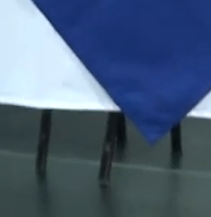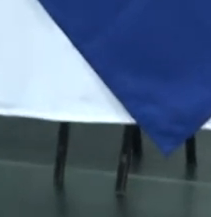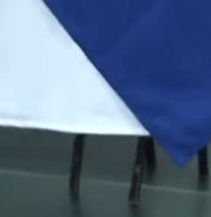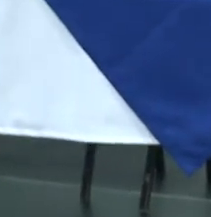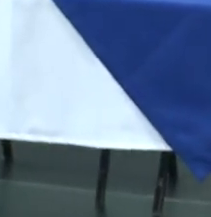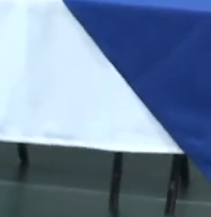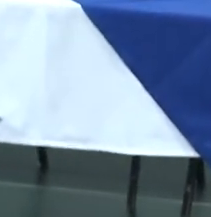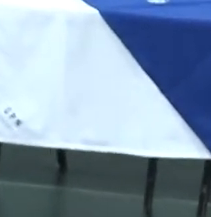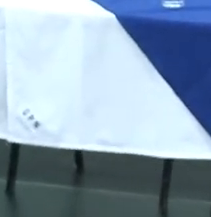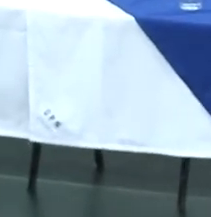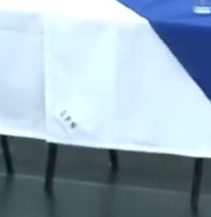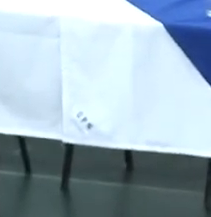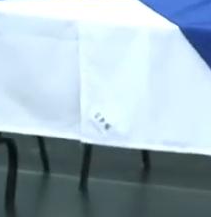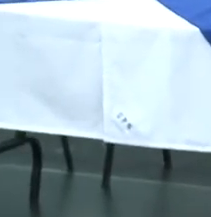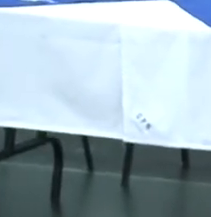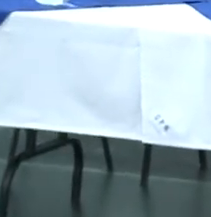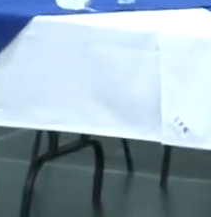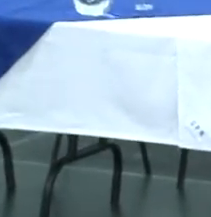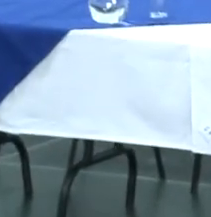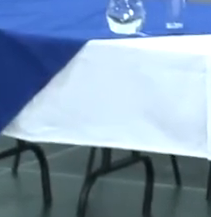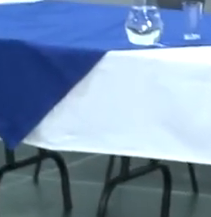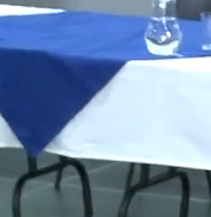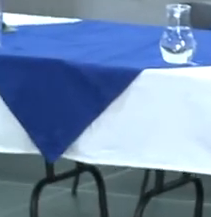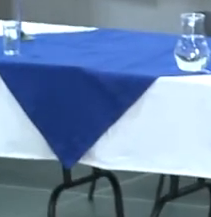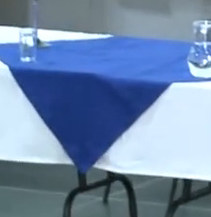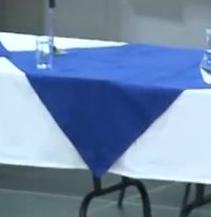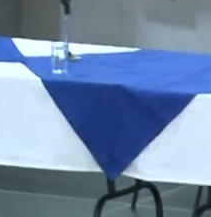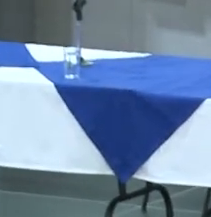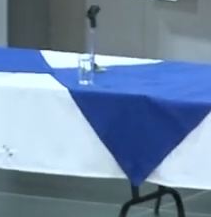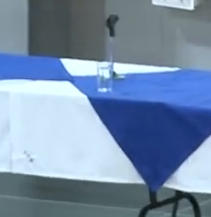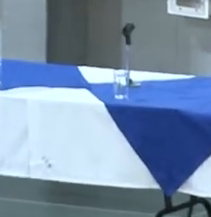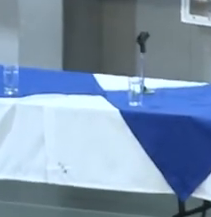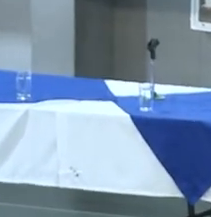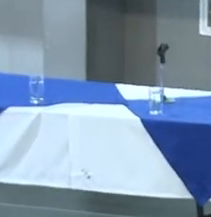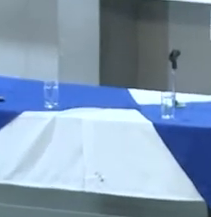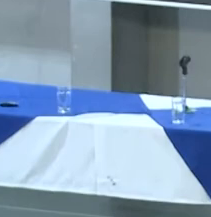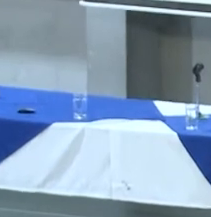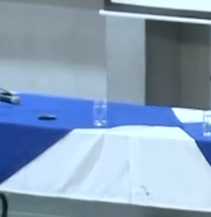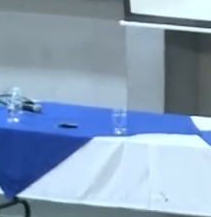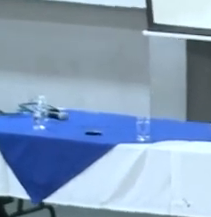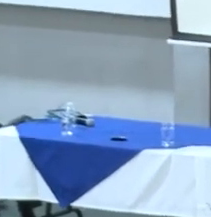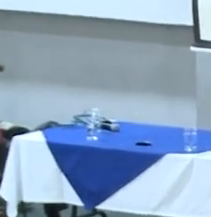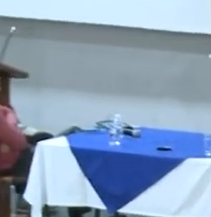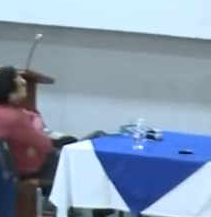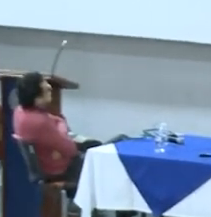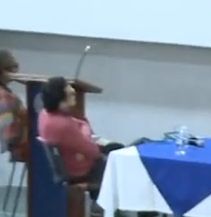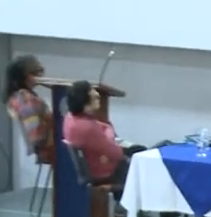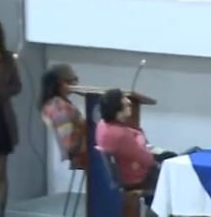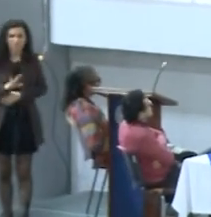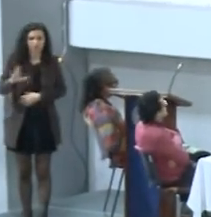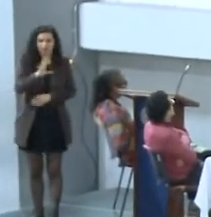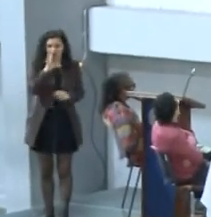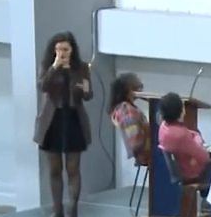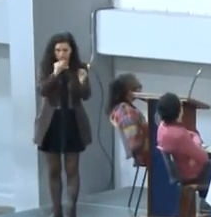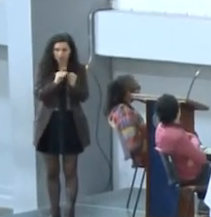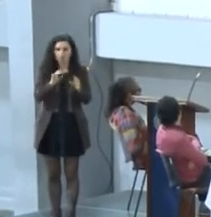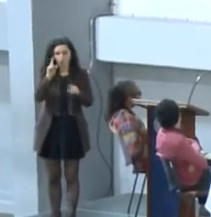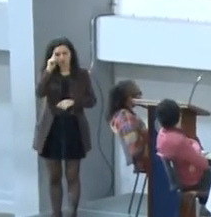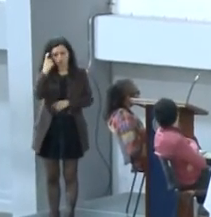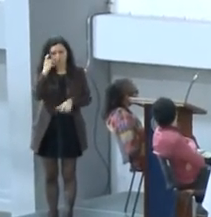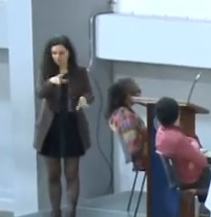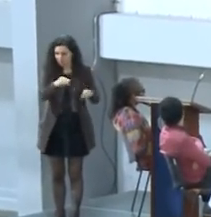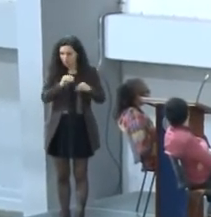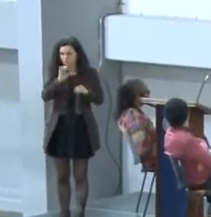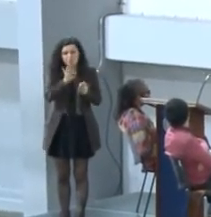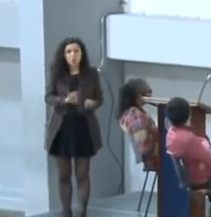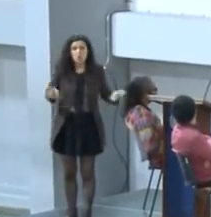entendemos que los estudiantes en su gran mayoría y los profesores en la Mesa Nacional de Diálogo acordaron y lograron que el gobierno aceptara que la prioridad